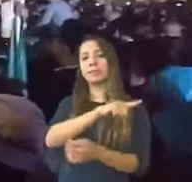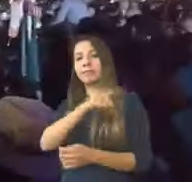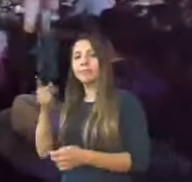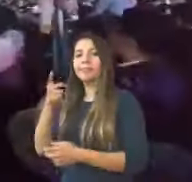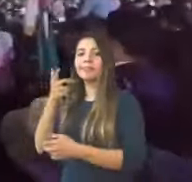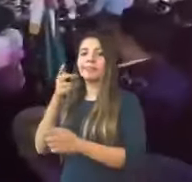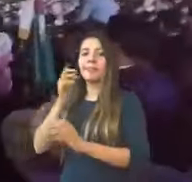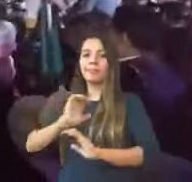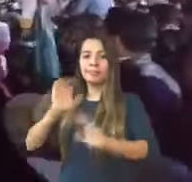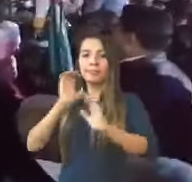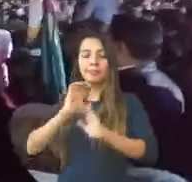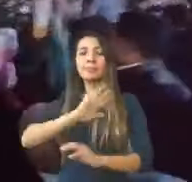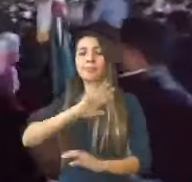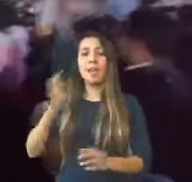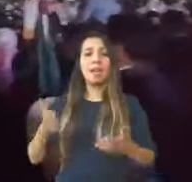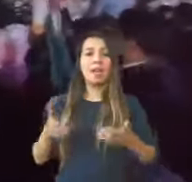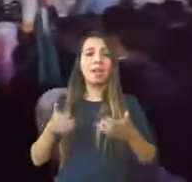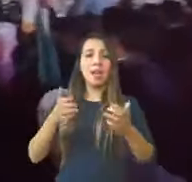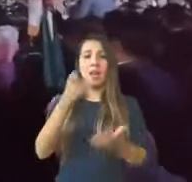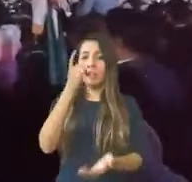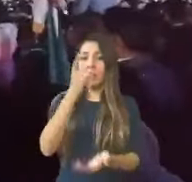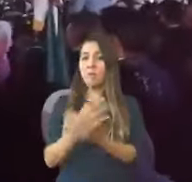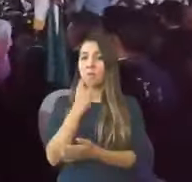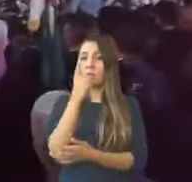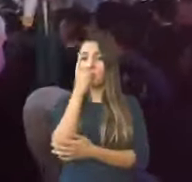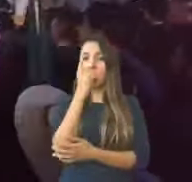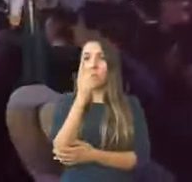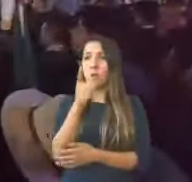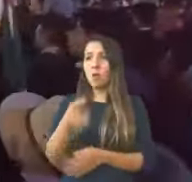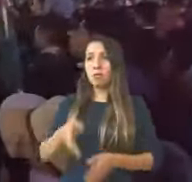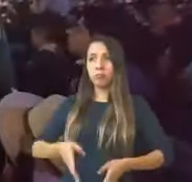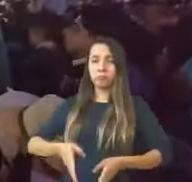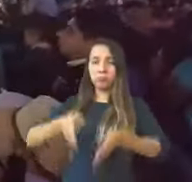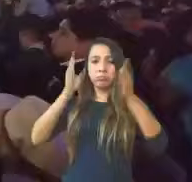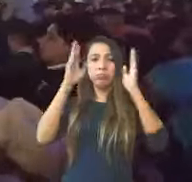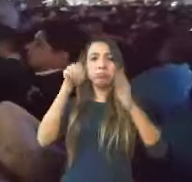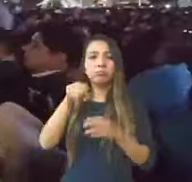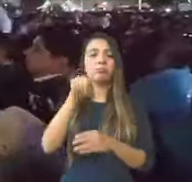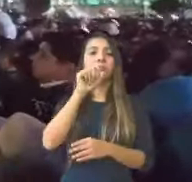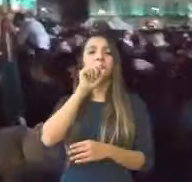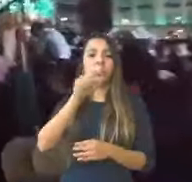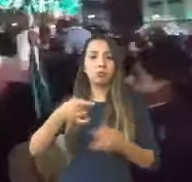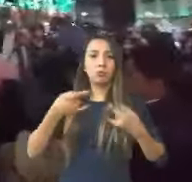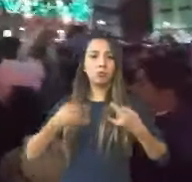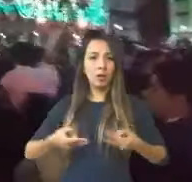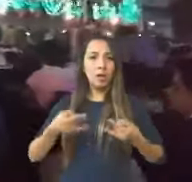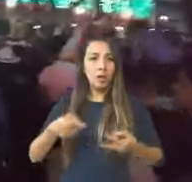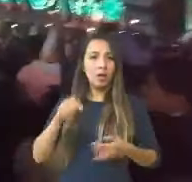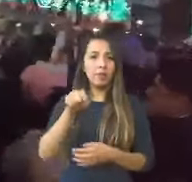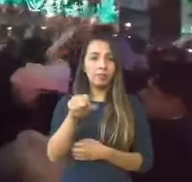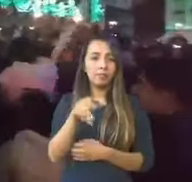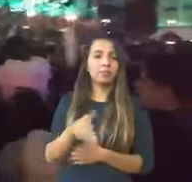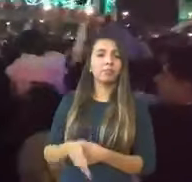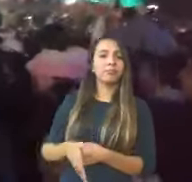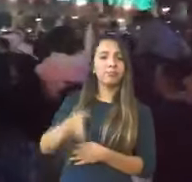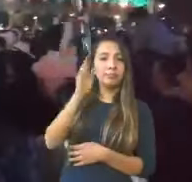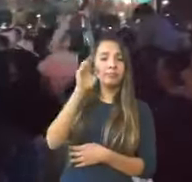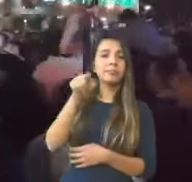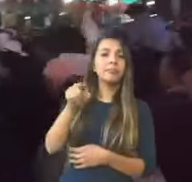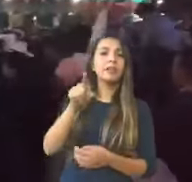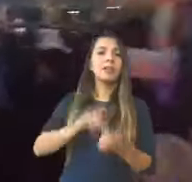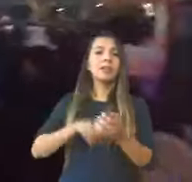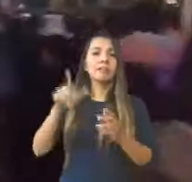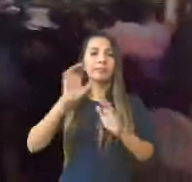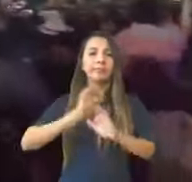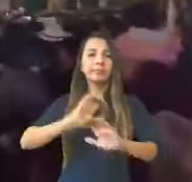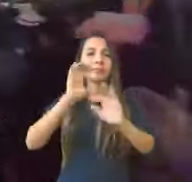sola calle, que es la que se encuentra donde está la iluminación del Zócalo, y ya estaban cantando la canción de